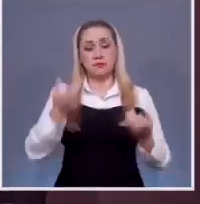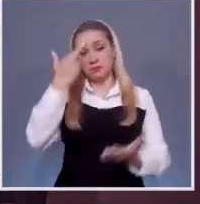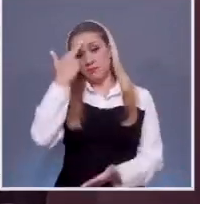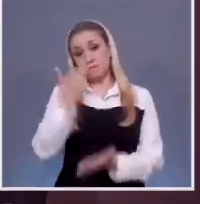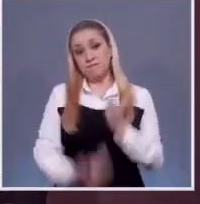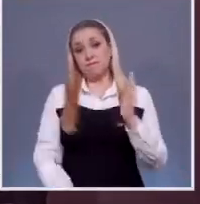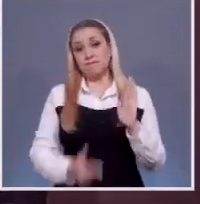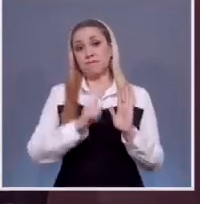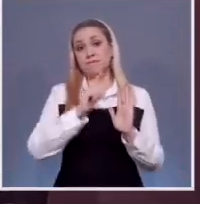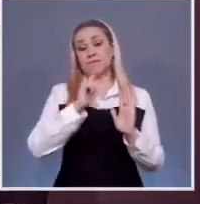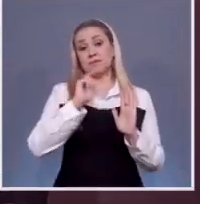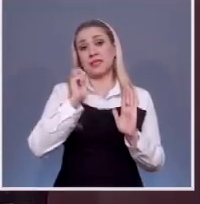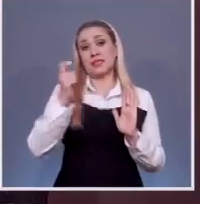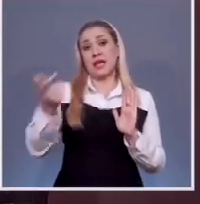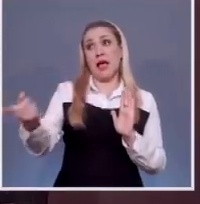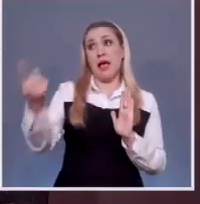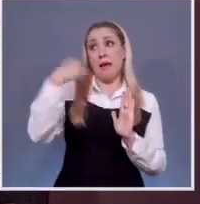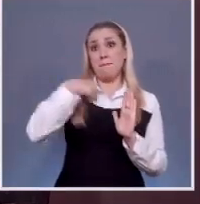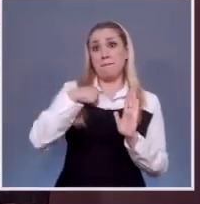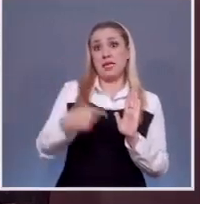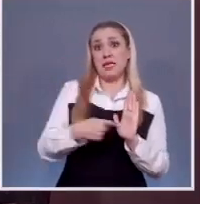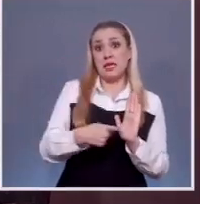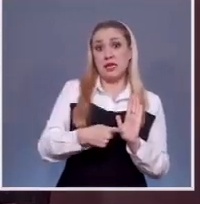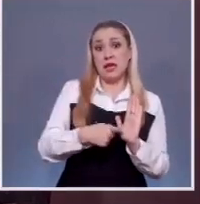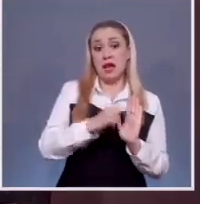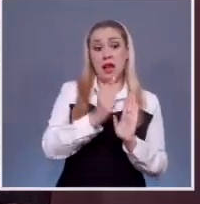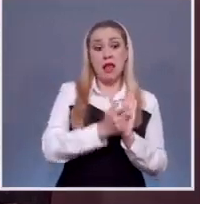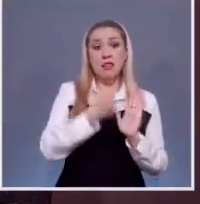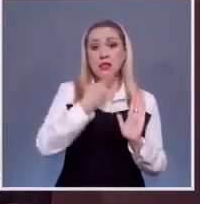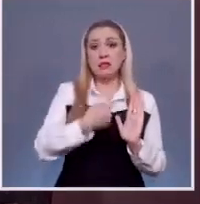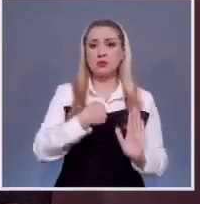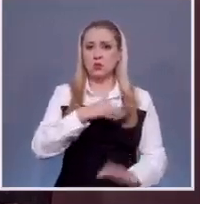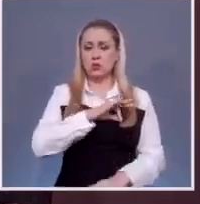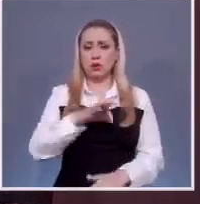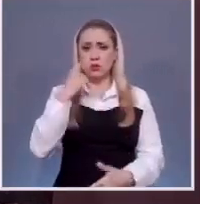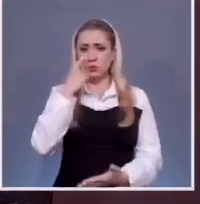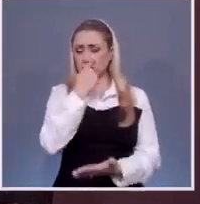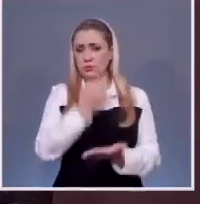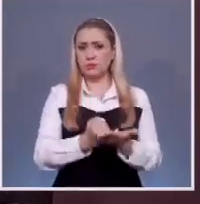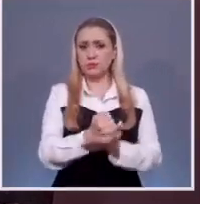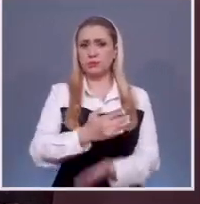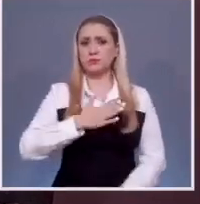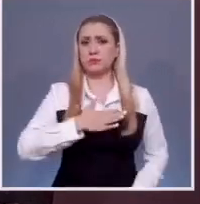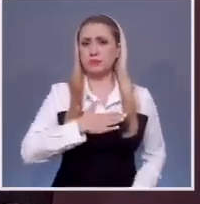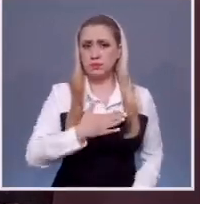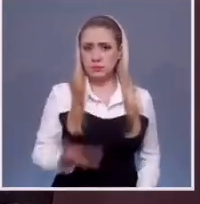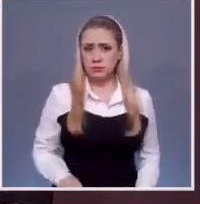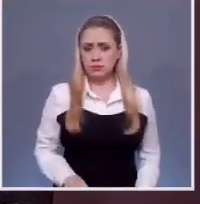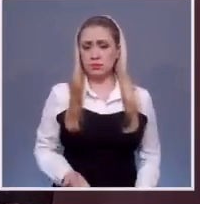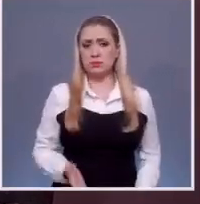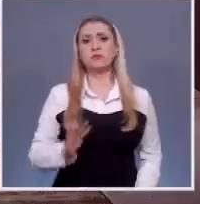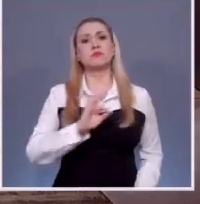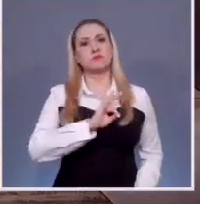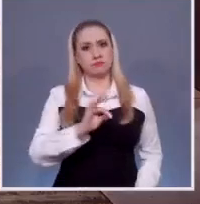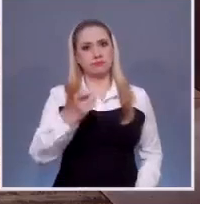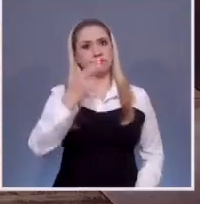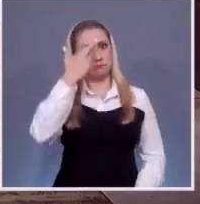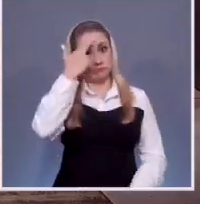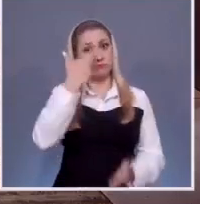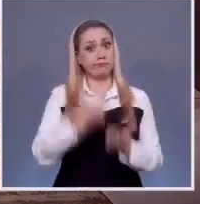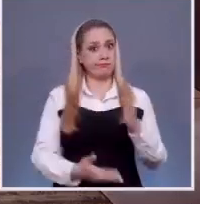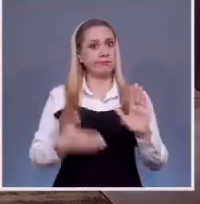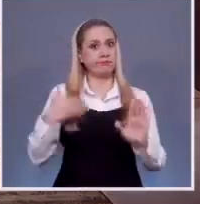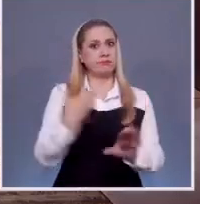en una mujer en ese proceso tan hermoso de la vida, pero también tan vulnerable, puede llegar a considerarse violencia obstétrica. ¿Quiénes